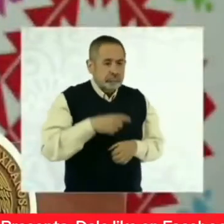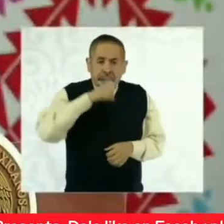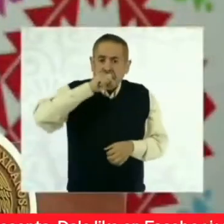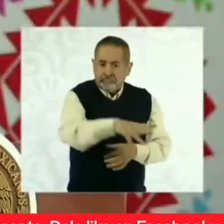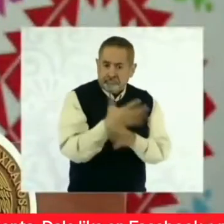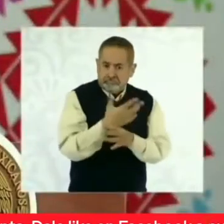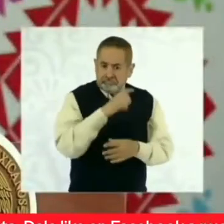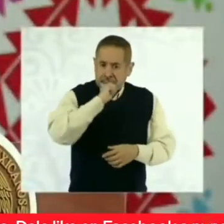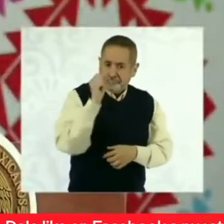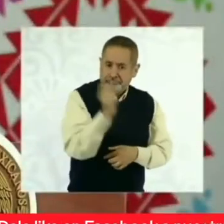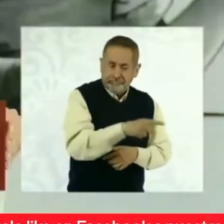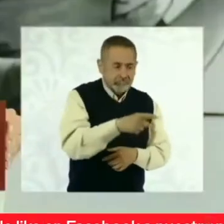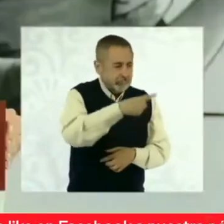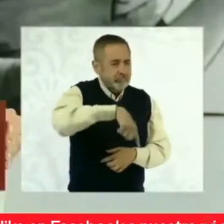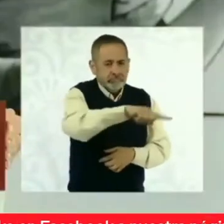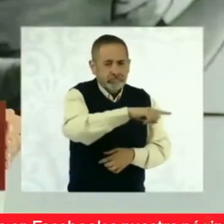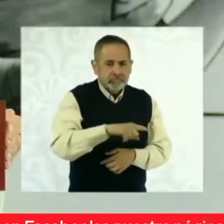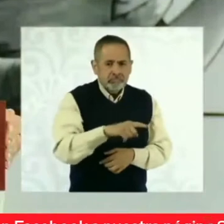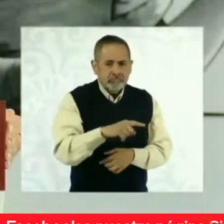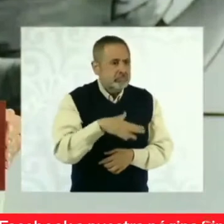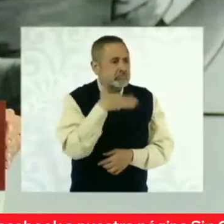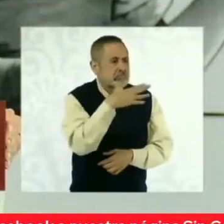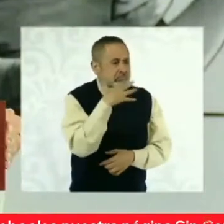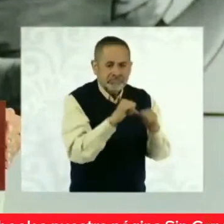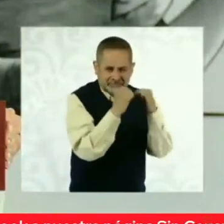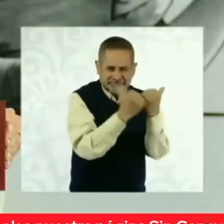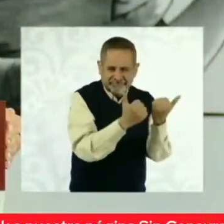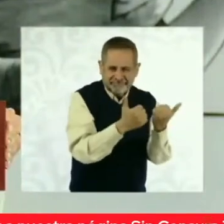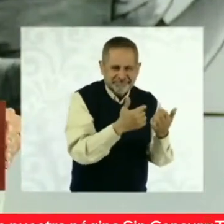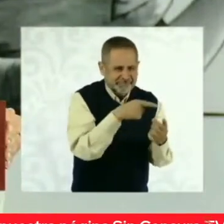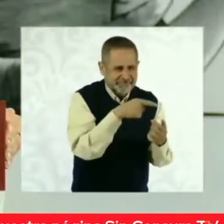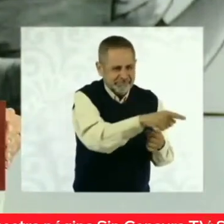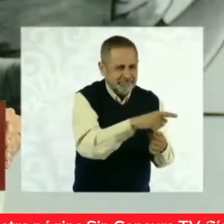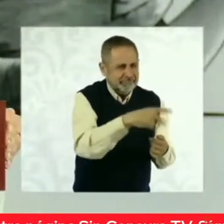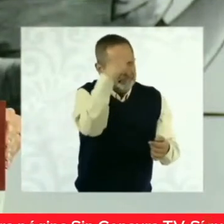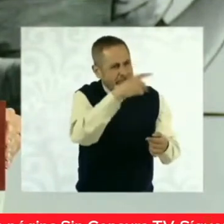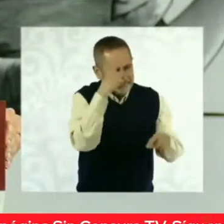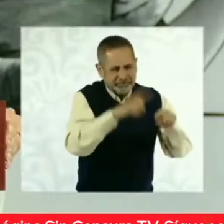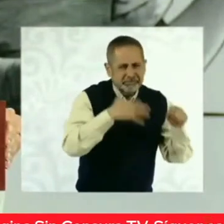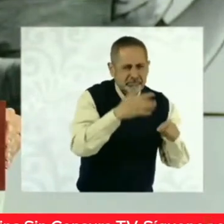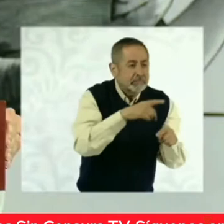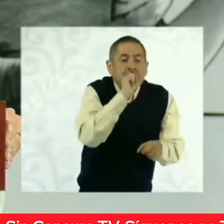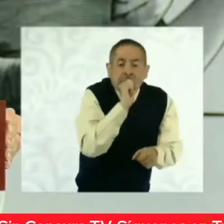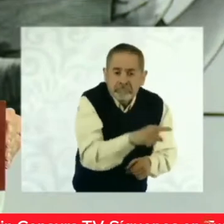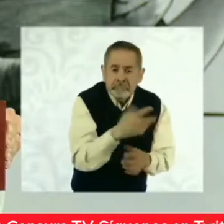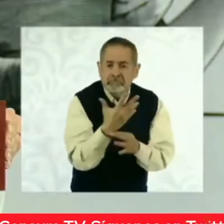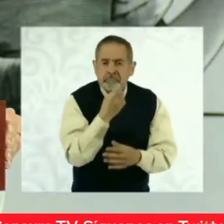mexicanos por la corrupción.